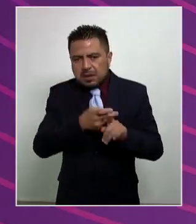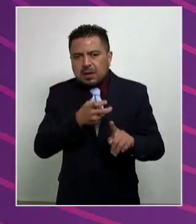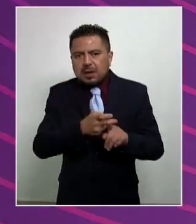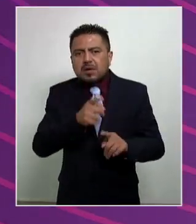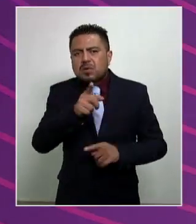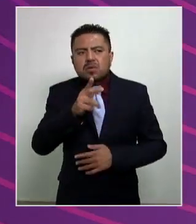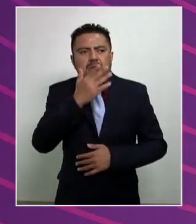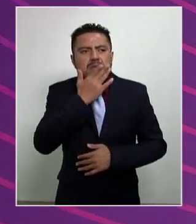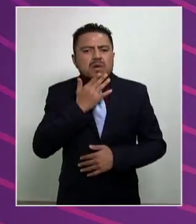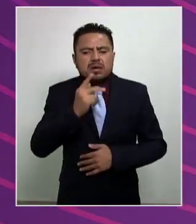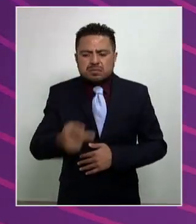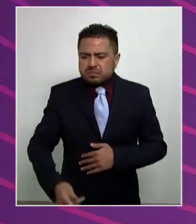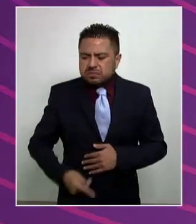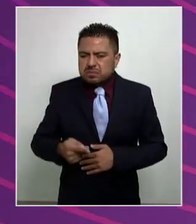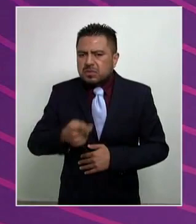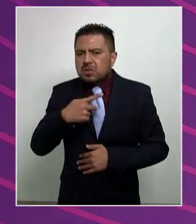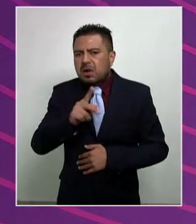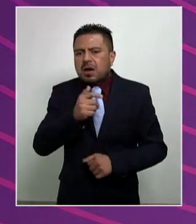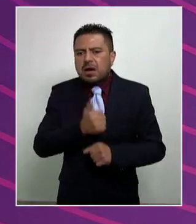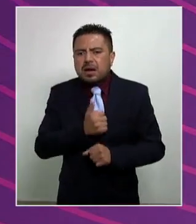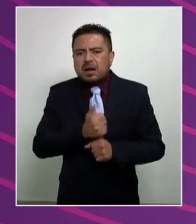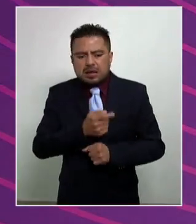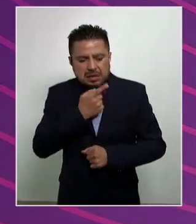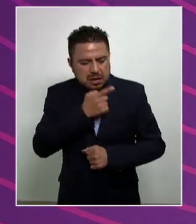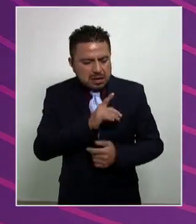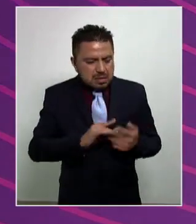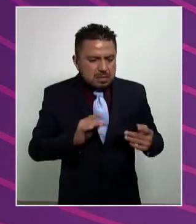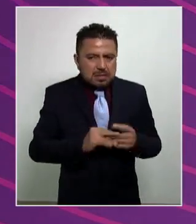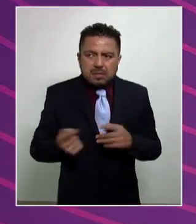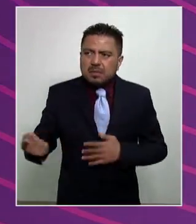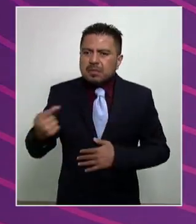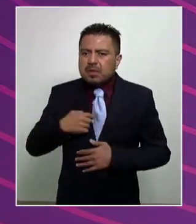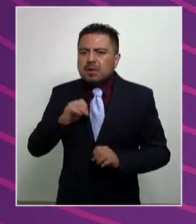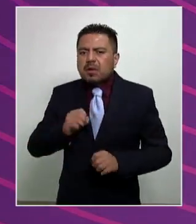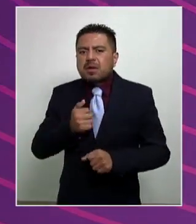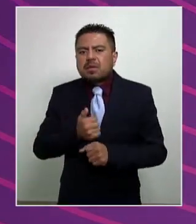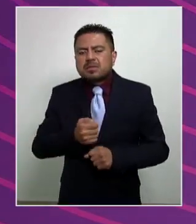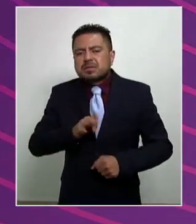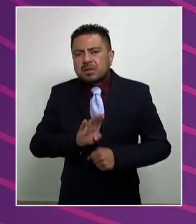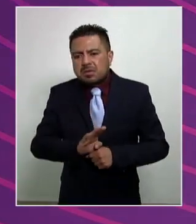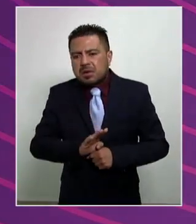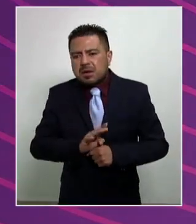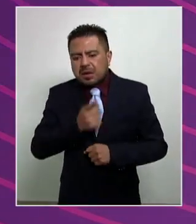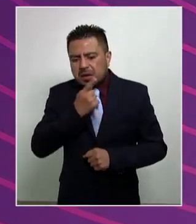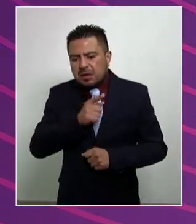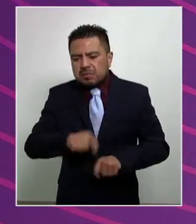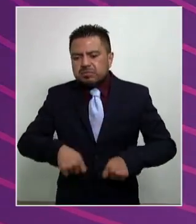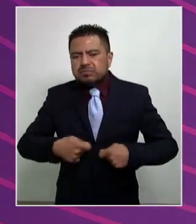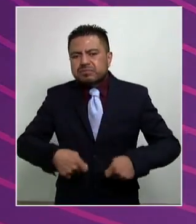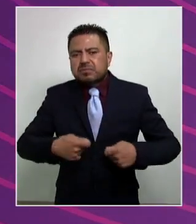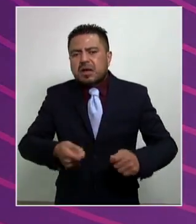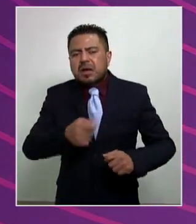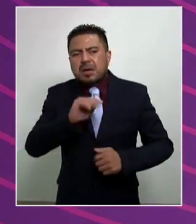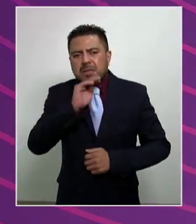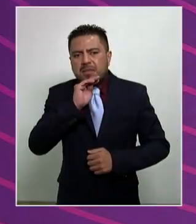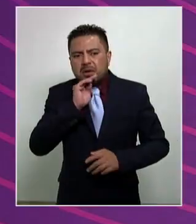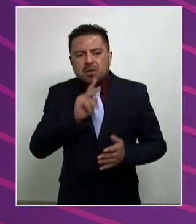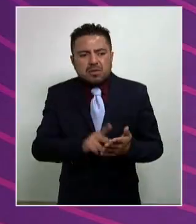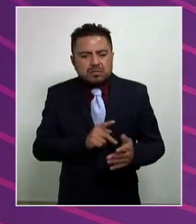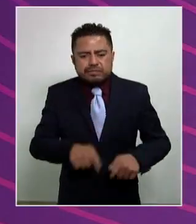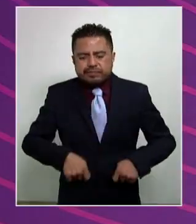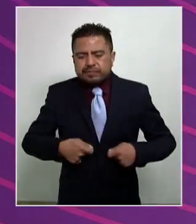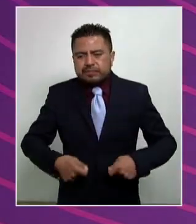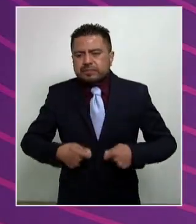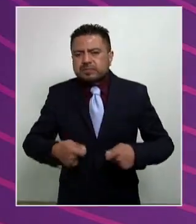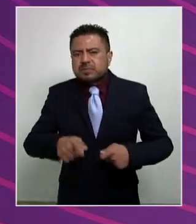tú no te los cuestiones, que tu abuela te lo haya dicho, que tu bisabuela se lo haya dicho a ella, que tu madre lo replique y entonces tú